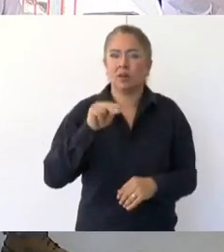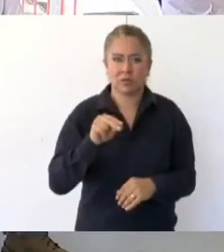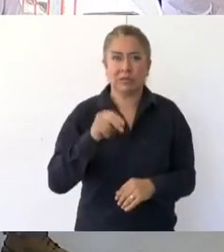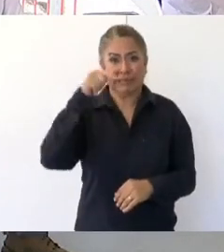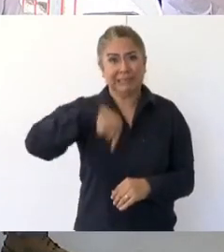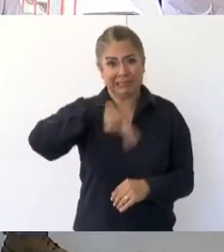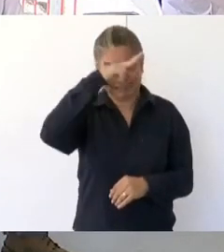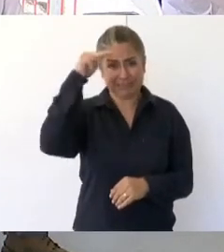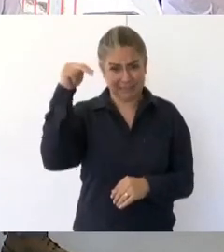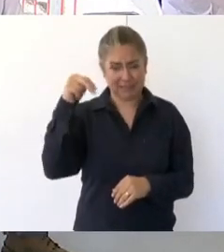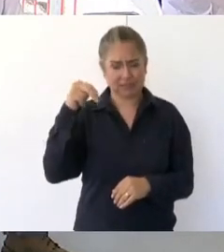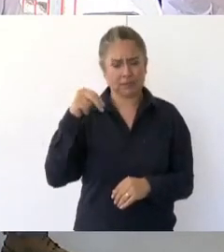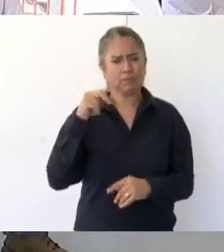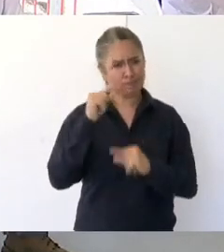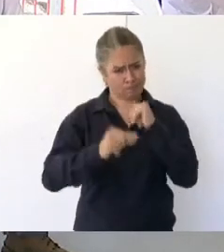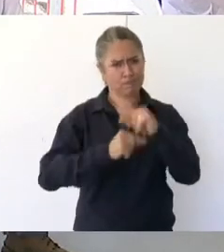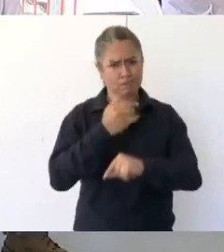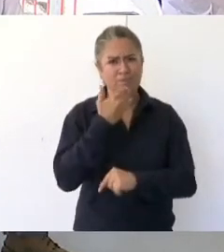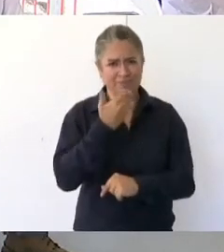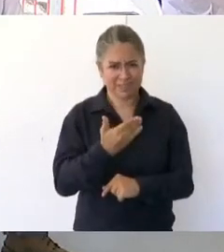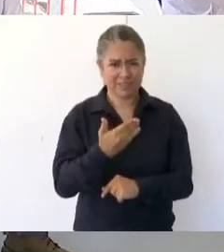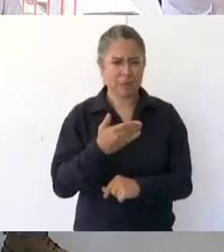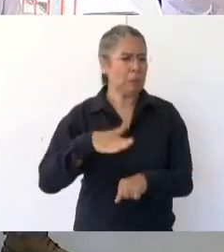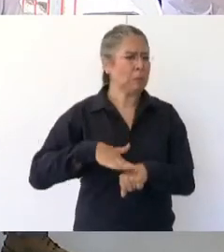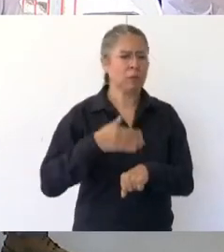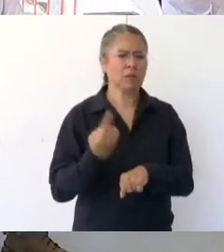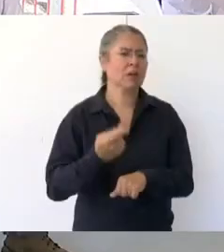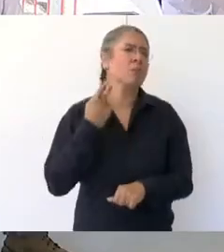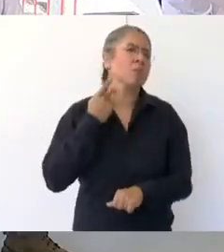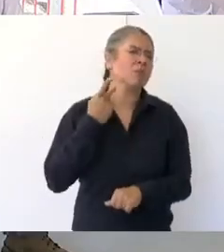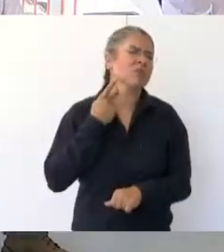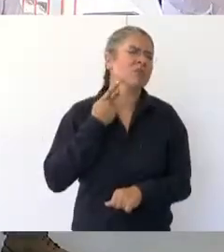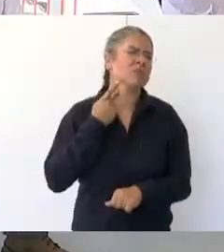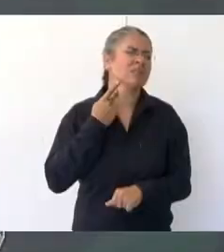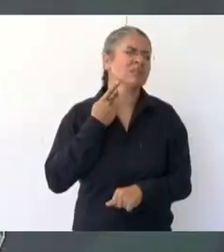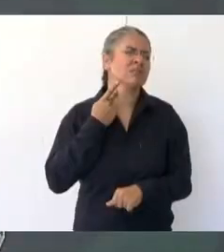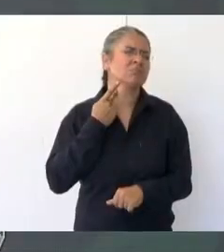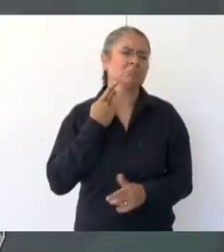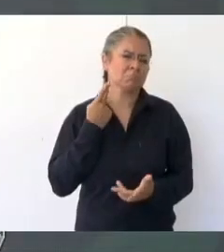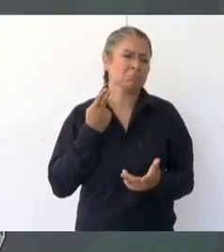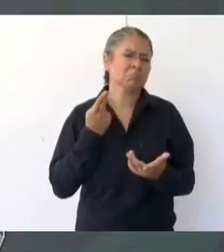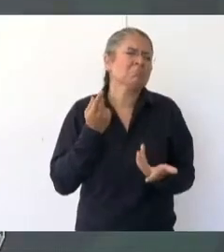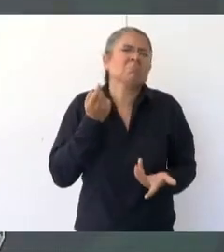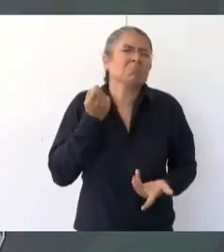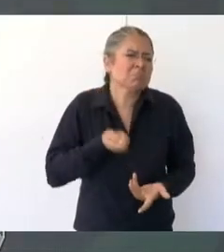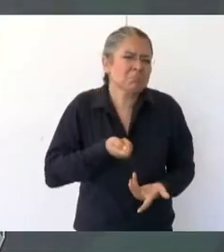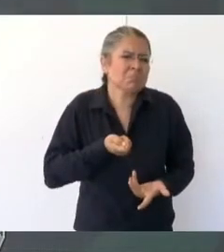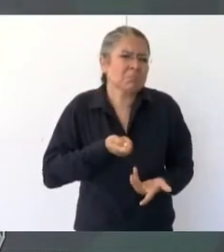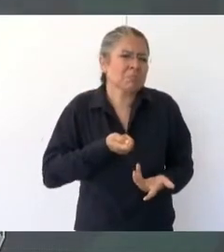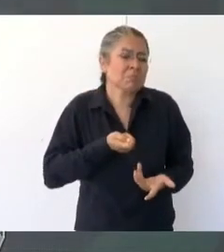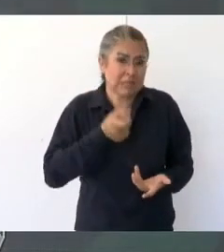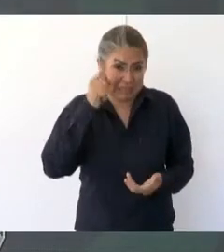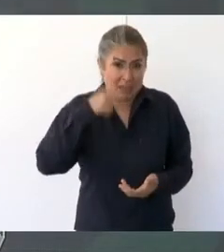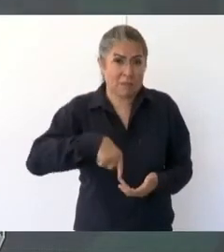que ver con la virtud, pero también con la